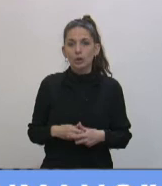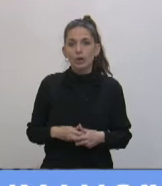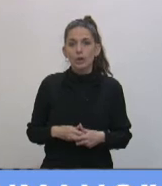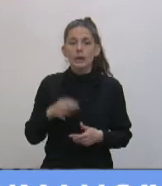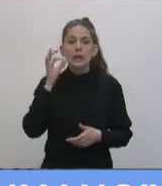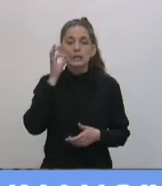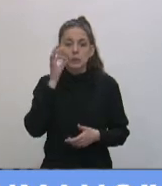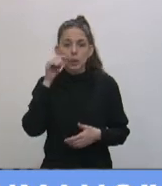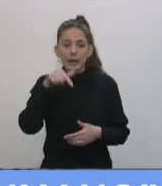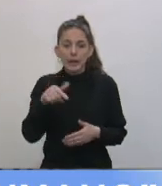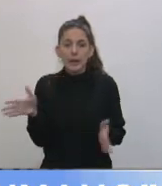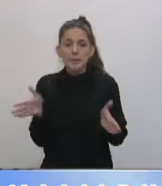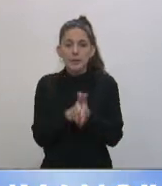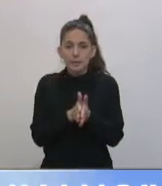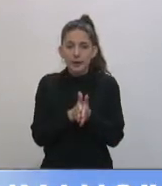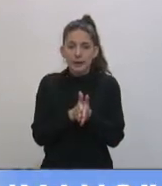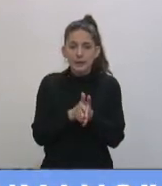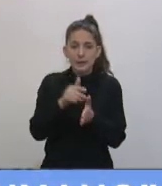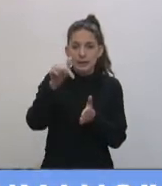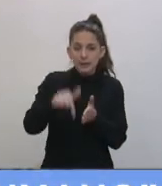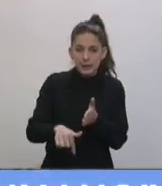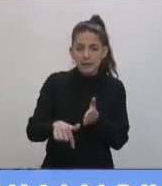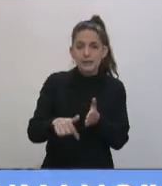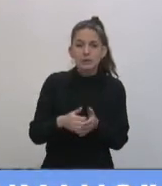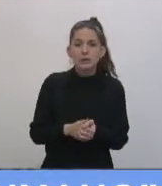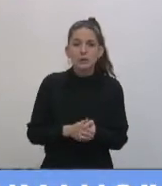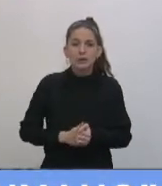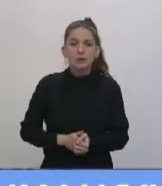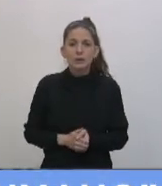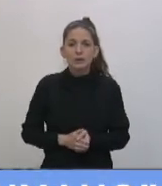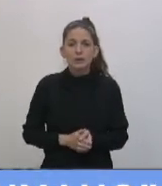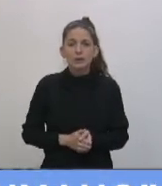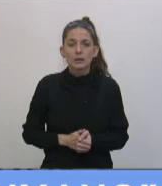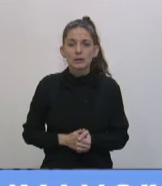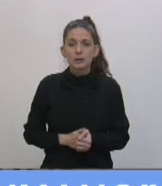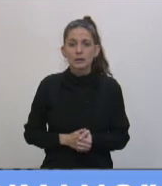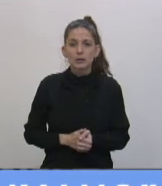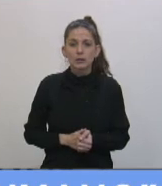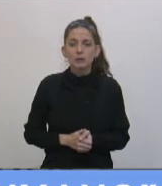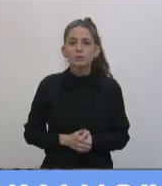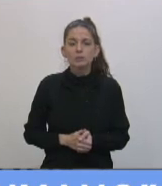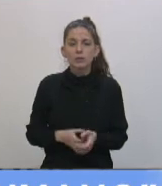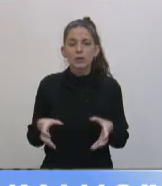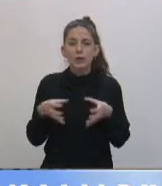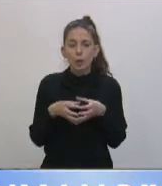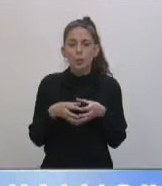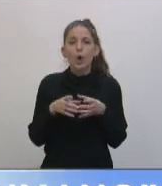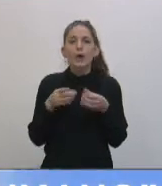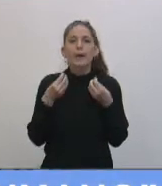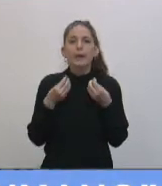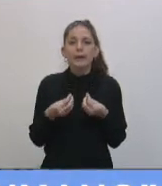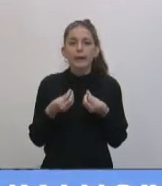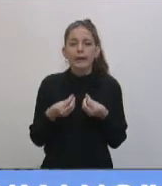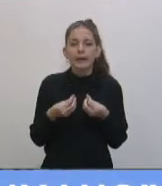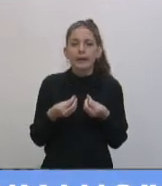de mis pares, en un instante, hizo reflexionar sobre elecciones que hubo y que habrán, que